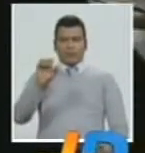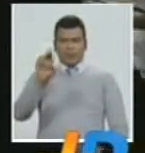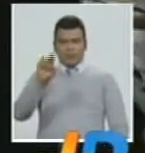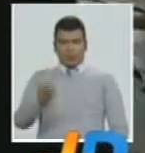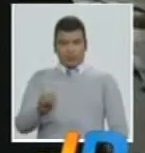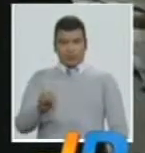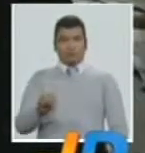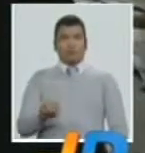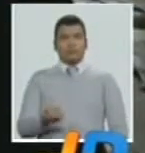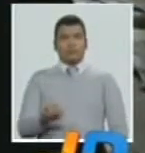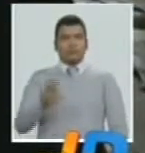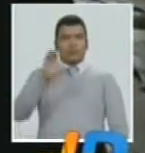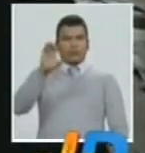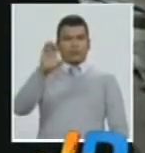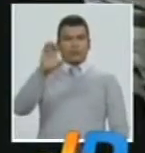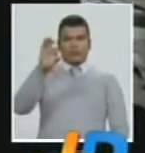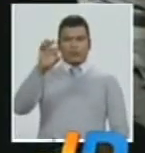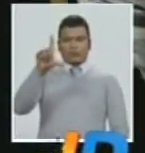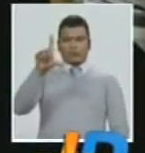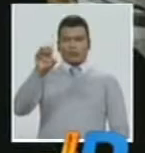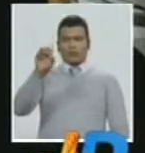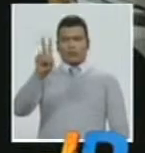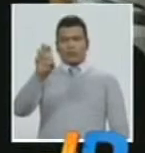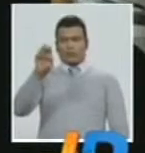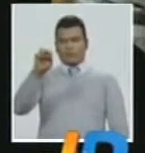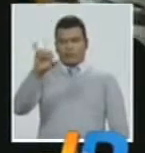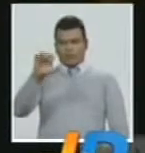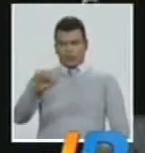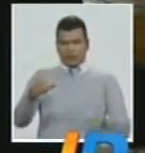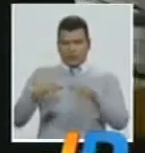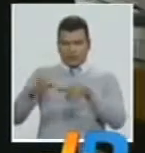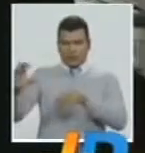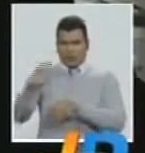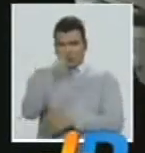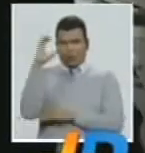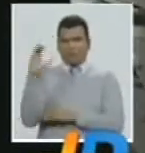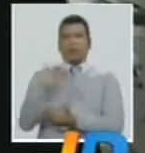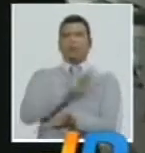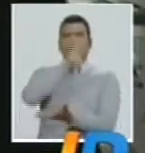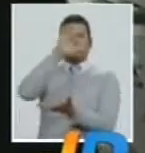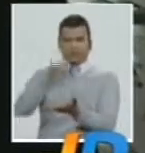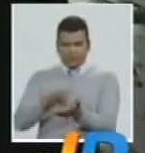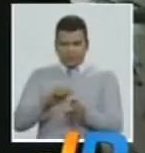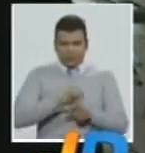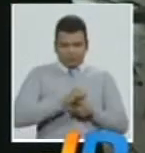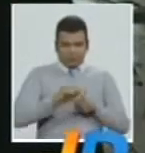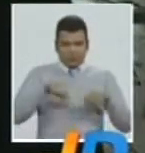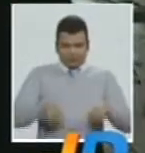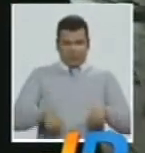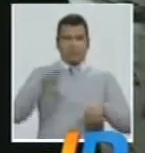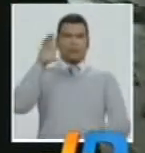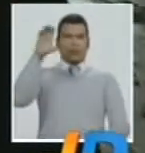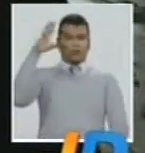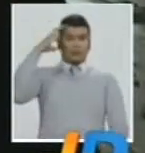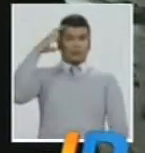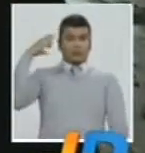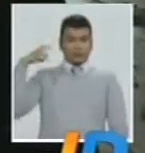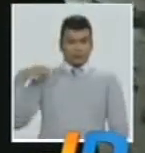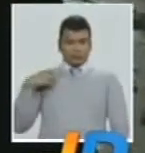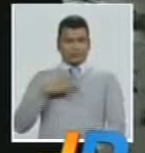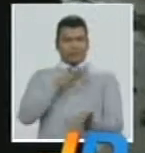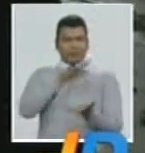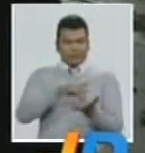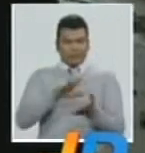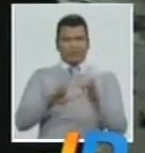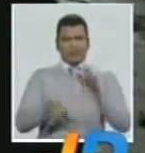Lublania, ya está en Eslovenia la selección colombiana de fútbol. Estuvimos en su última práctica aquí en territorio londinense. Primera fecha de